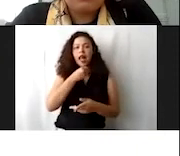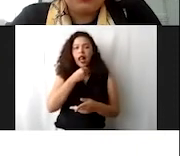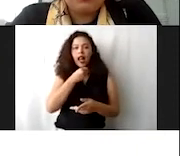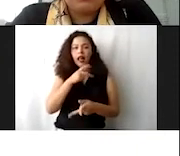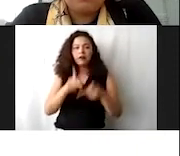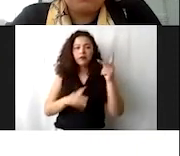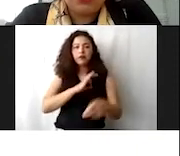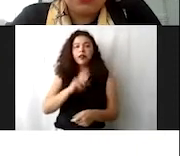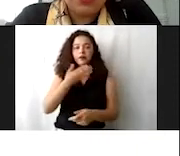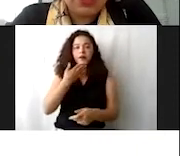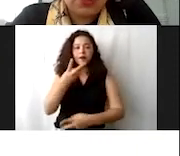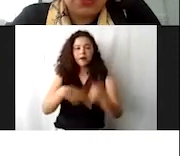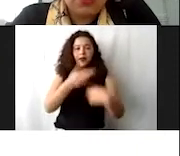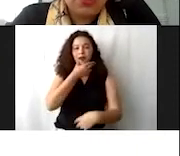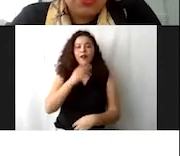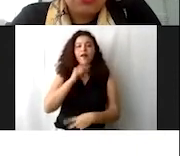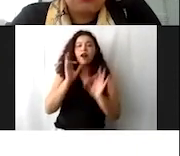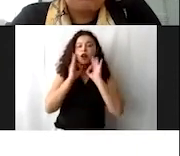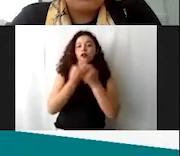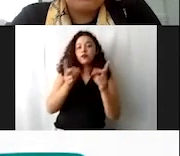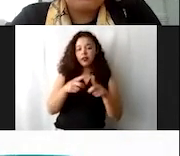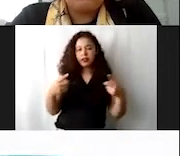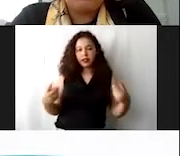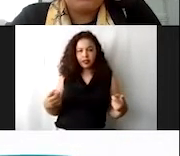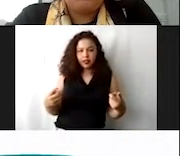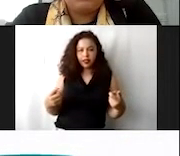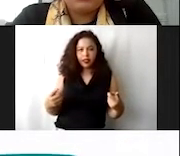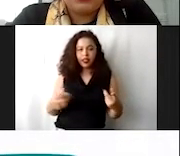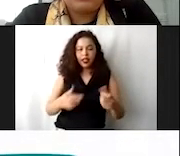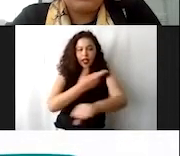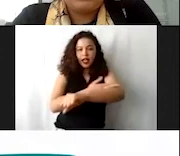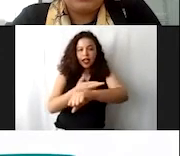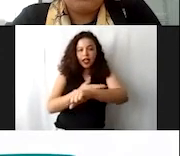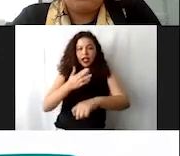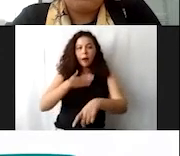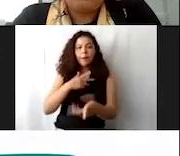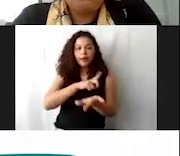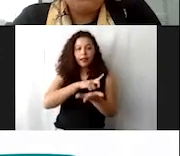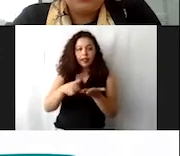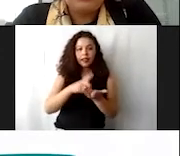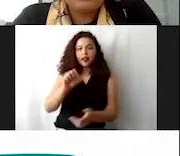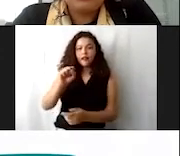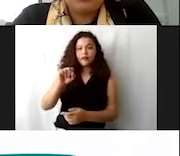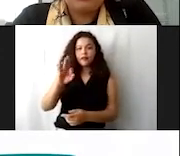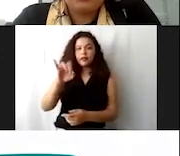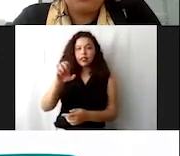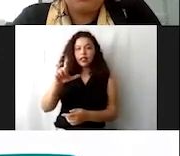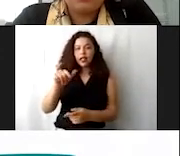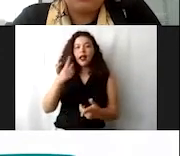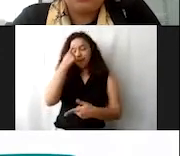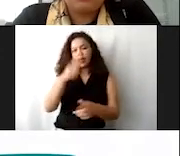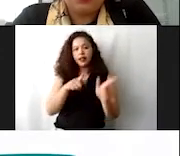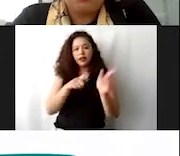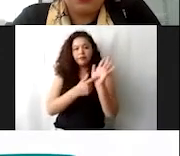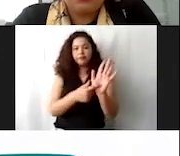bienvenidas y bienvenidos a la sesión de formación y desarrollo, ¿cómo registro mi domicilio fiscal ante el SAT? En esta actividad nos